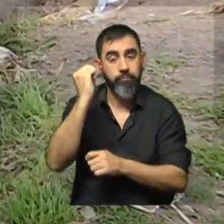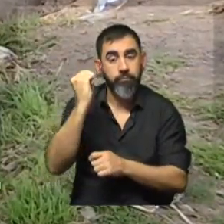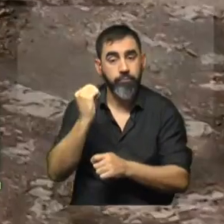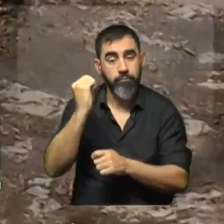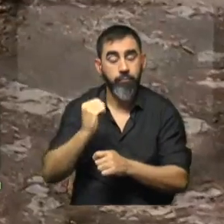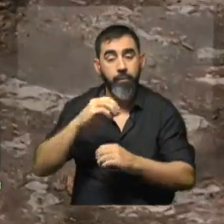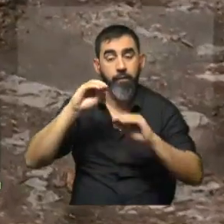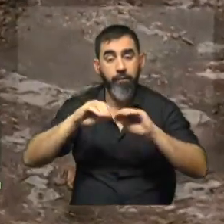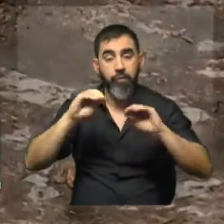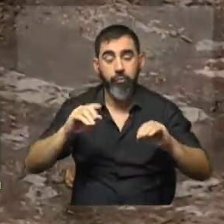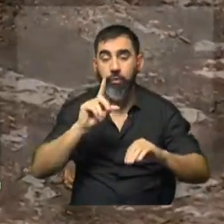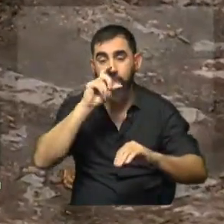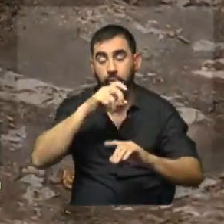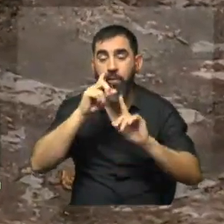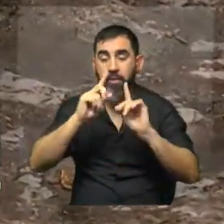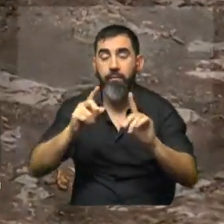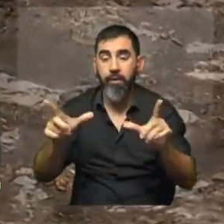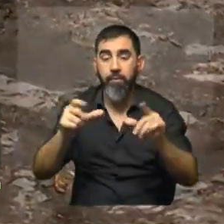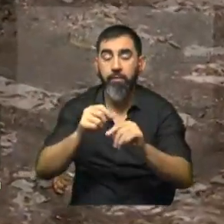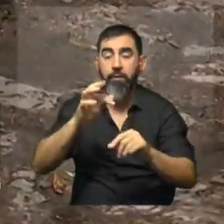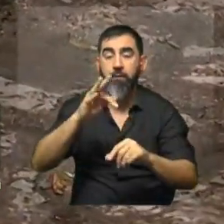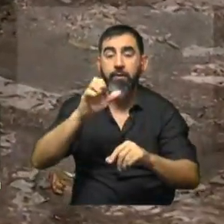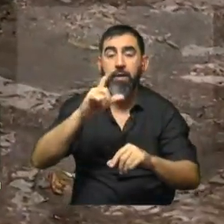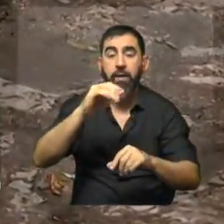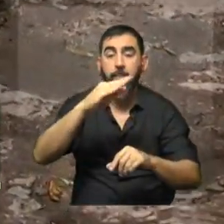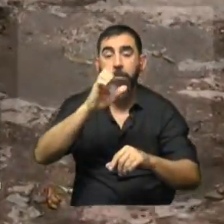residuos en Montevideo, de que los residuos tienen que terminar en Felipe Cardoso.